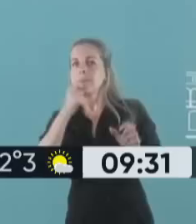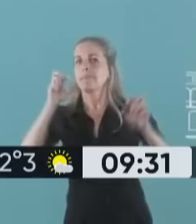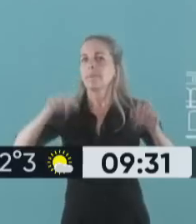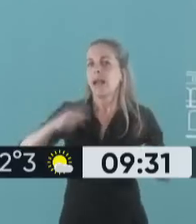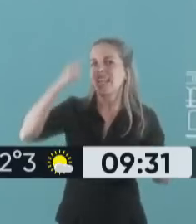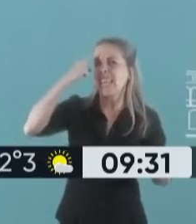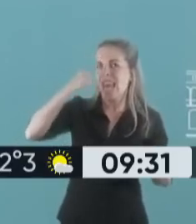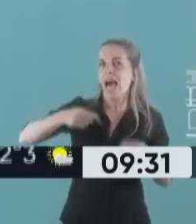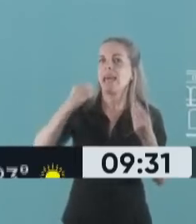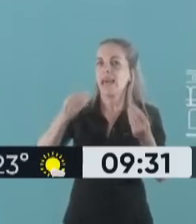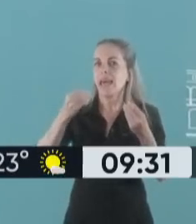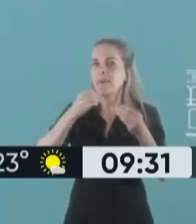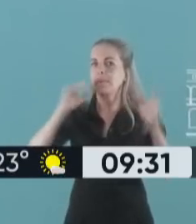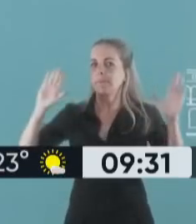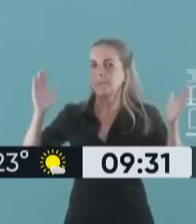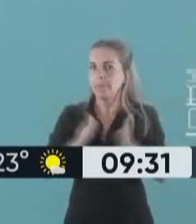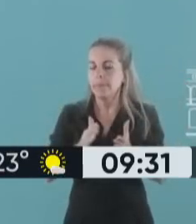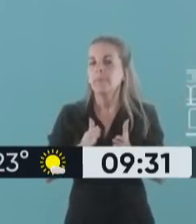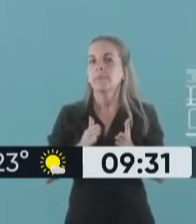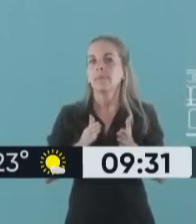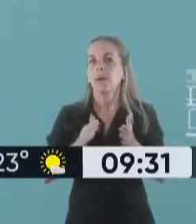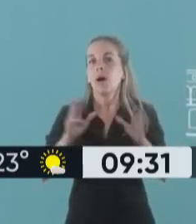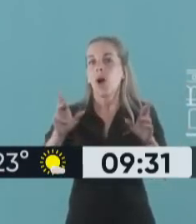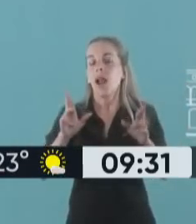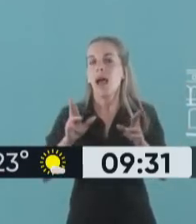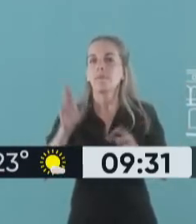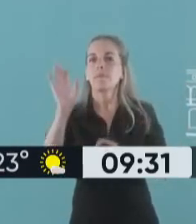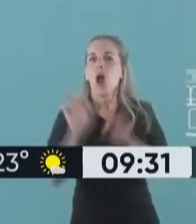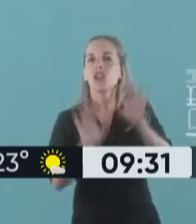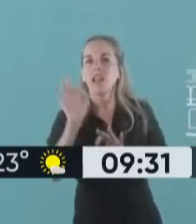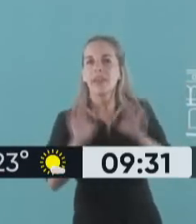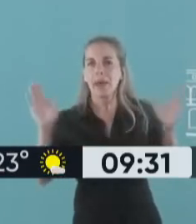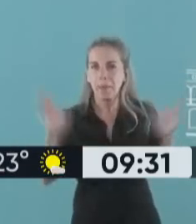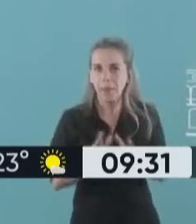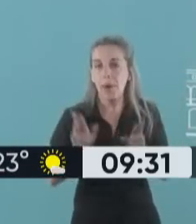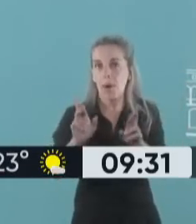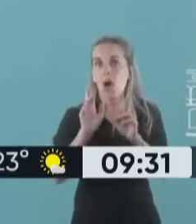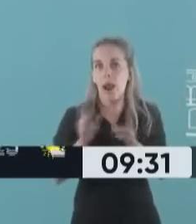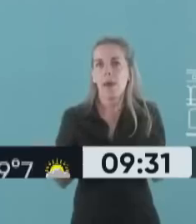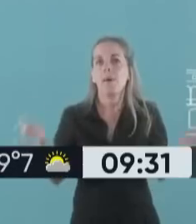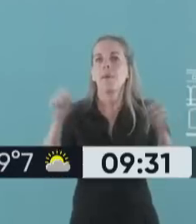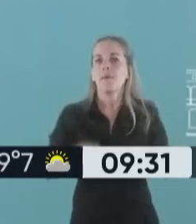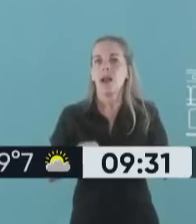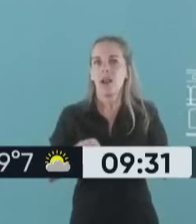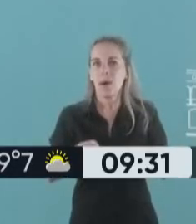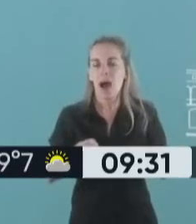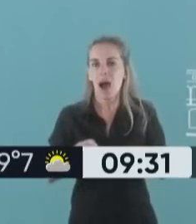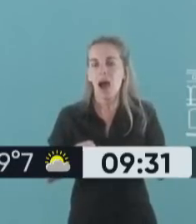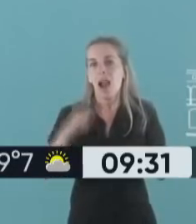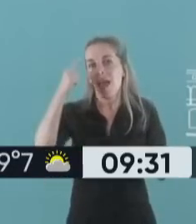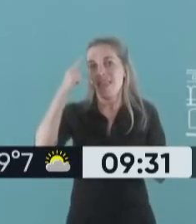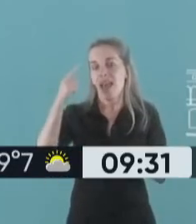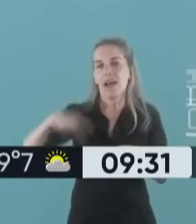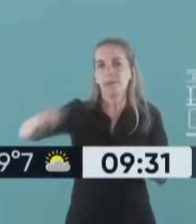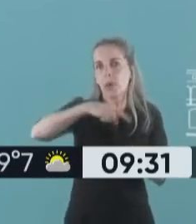la curva, que tuvo estos problemas, pueda de alguna manera volver a la senda que estaba prevista y que